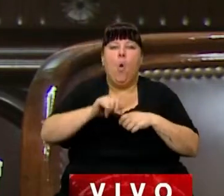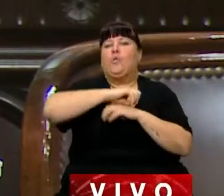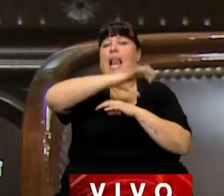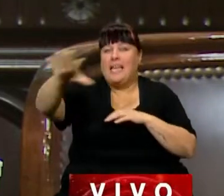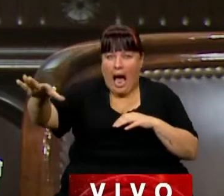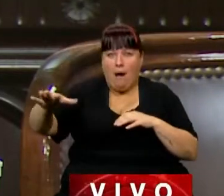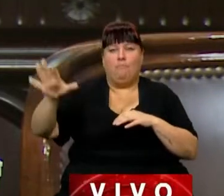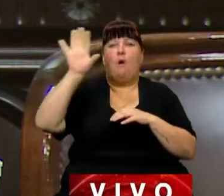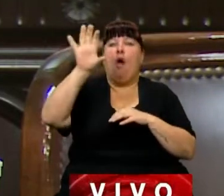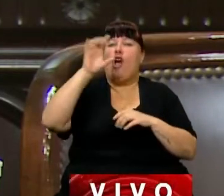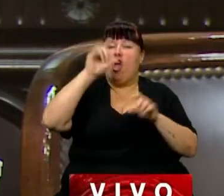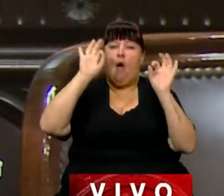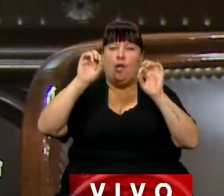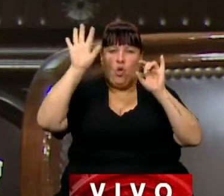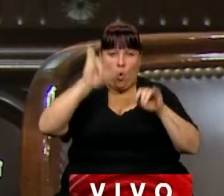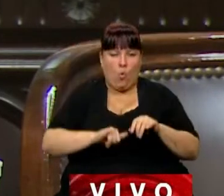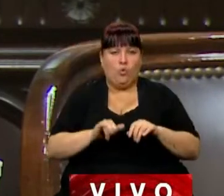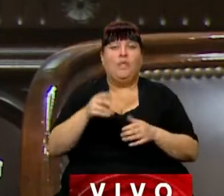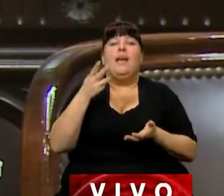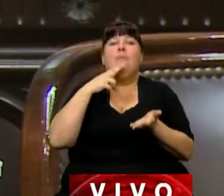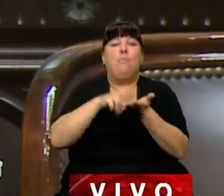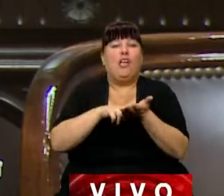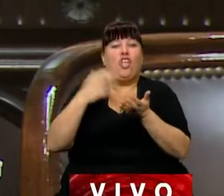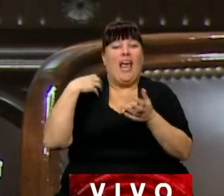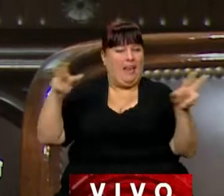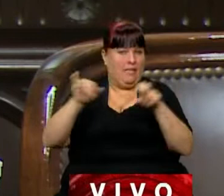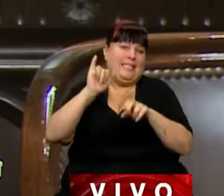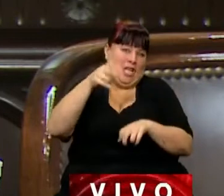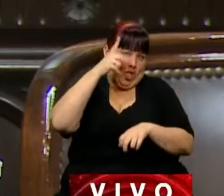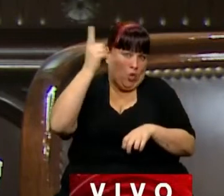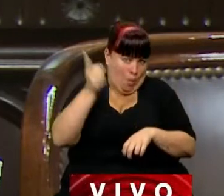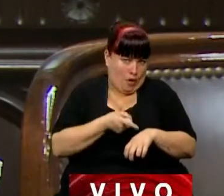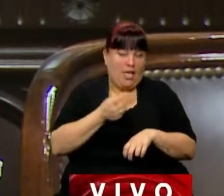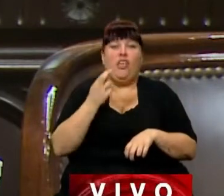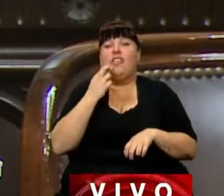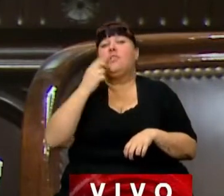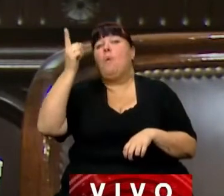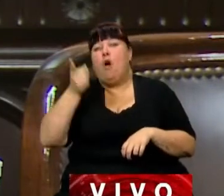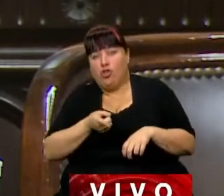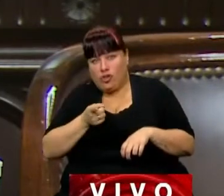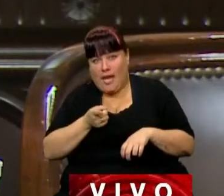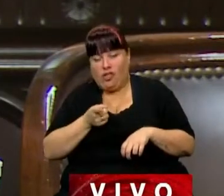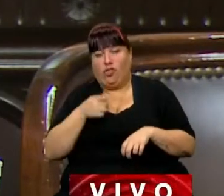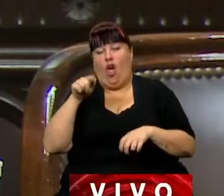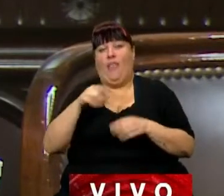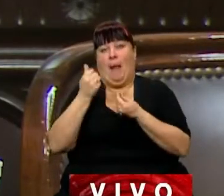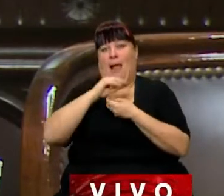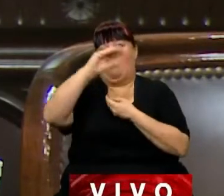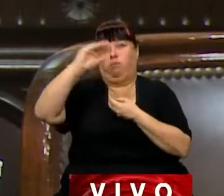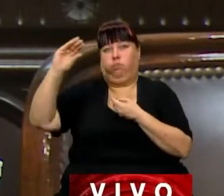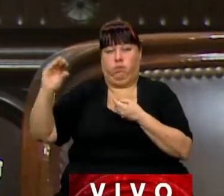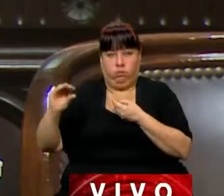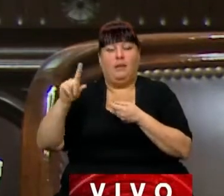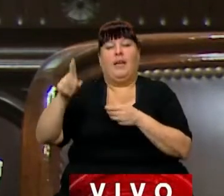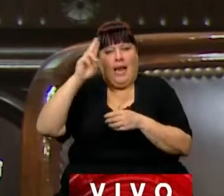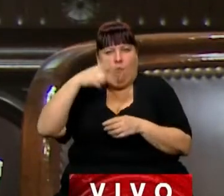rural a toda la provincia. Cero a renta general. Eso sí, el 81%, el 19% de la coparticipación